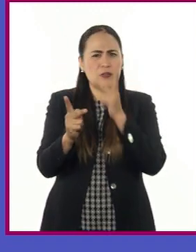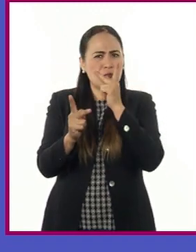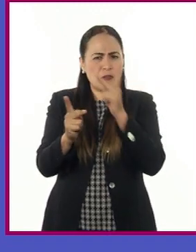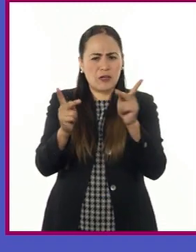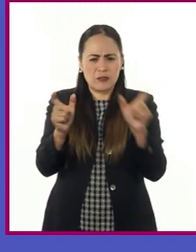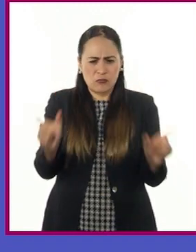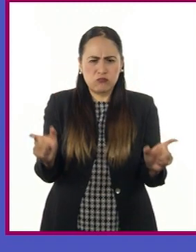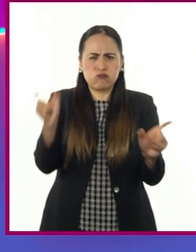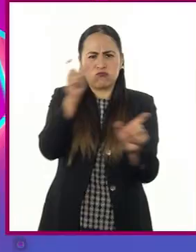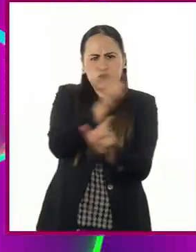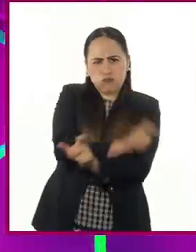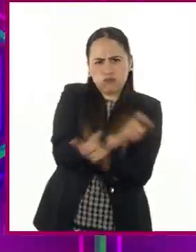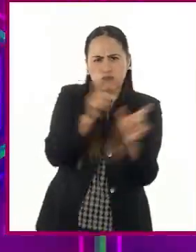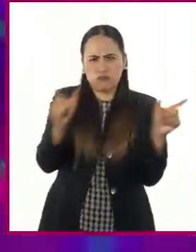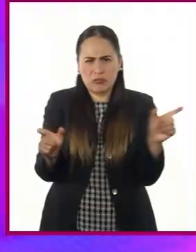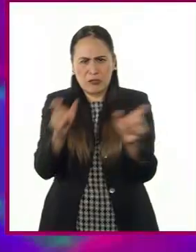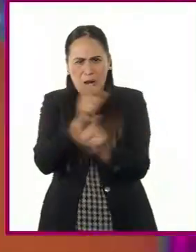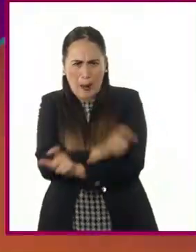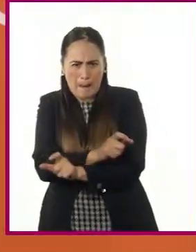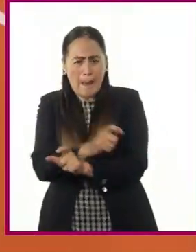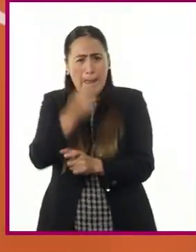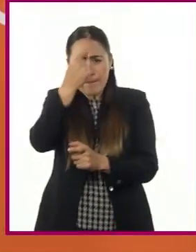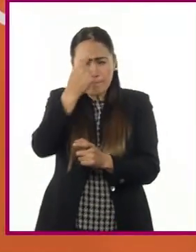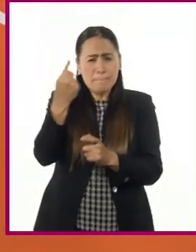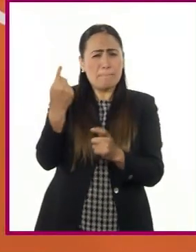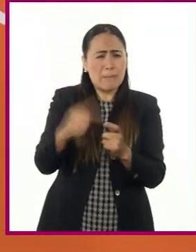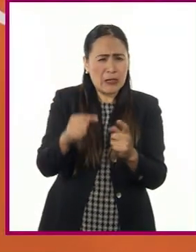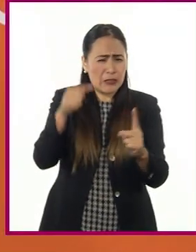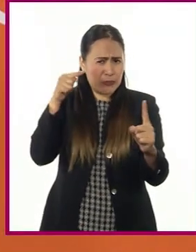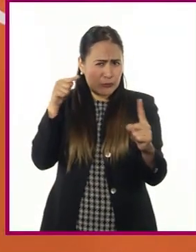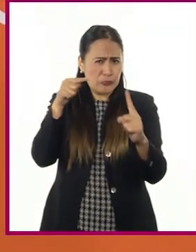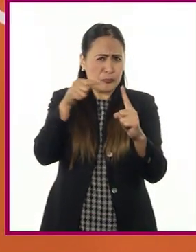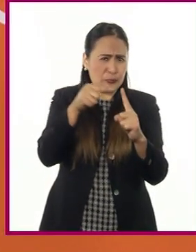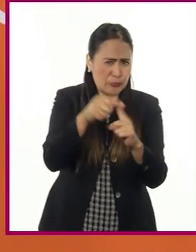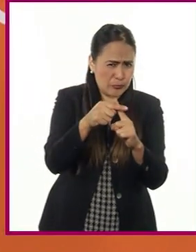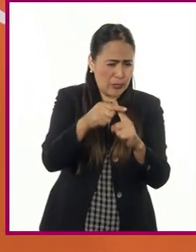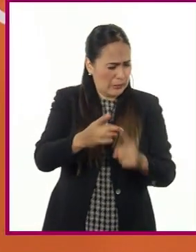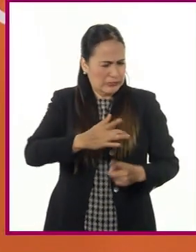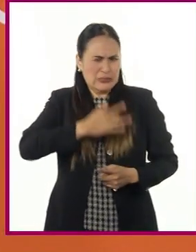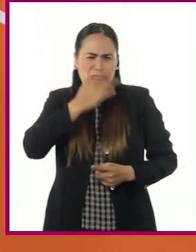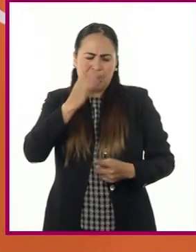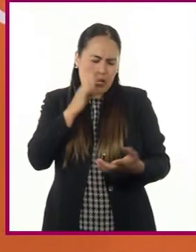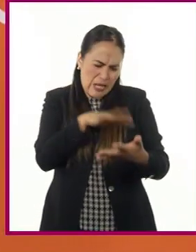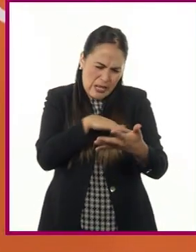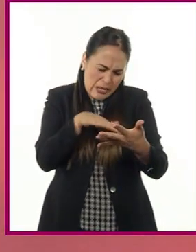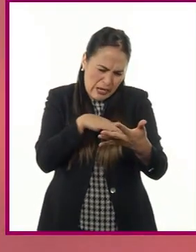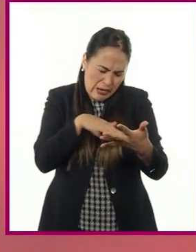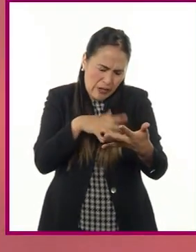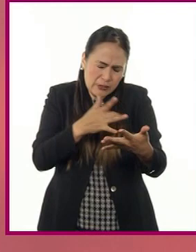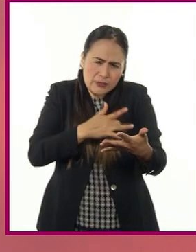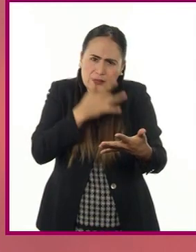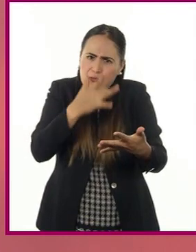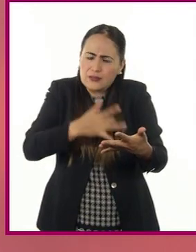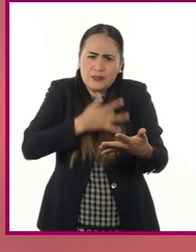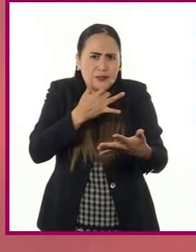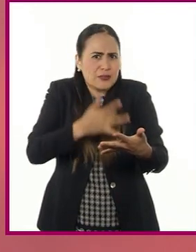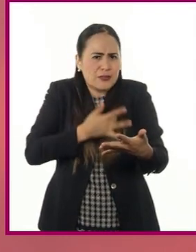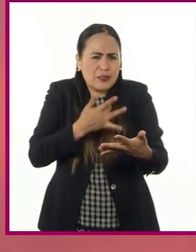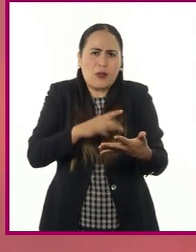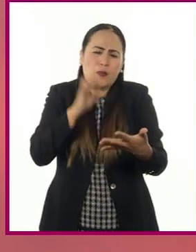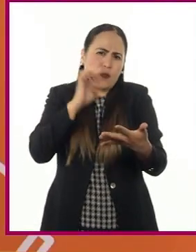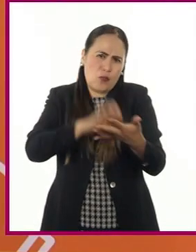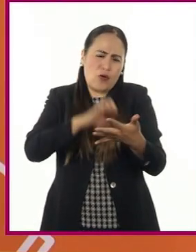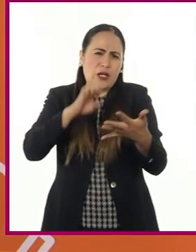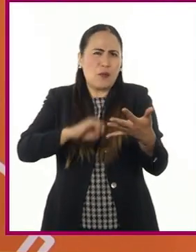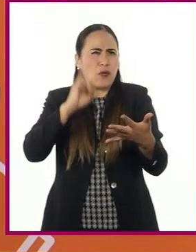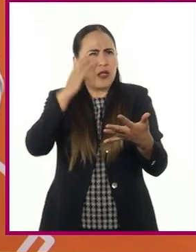una oración, con la finalidad última de producir distintas emociones en el lector, tanto por las